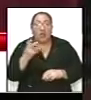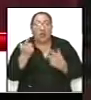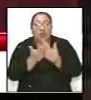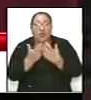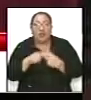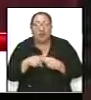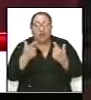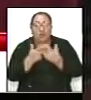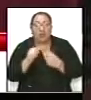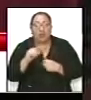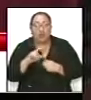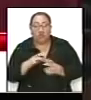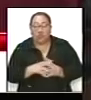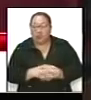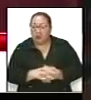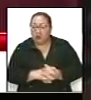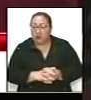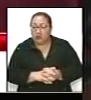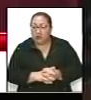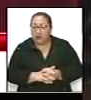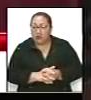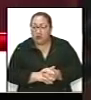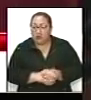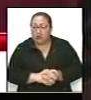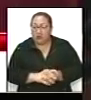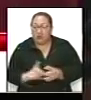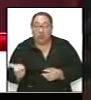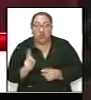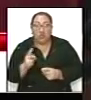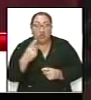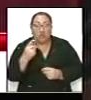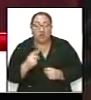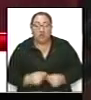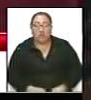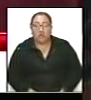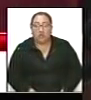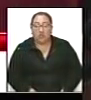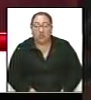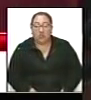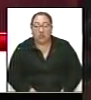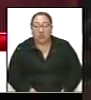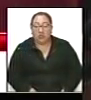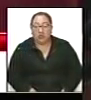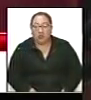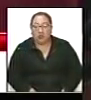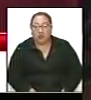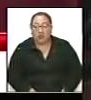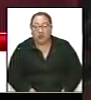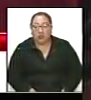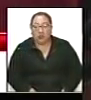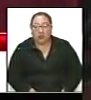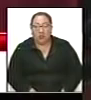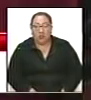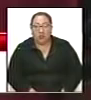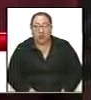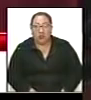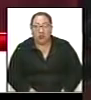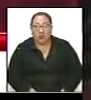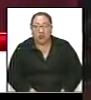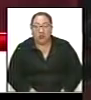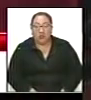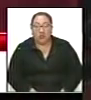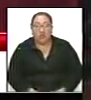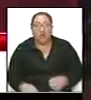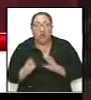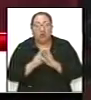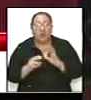Región Militar Sur, y no comandante general del Ejército para todo el Perú, sino de la Región Militar Sur, entre el